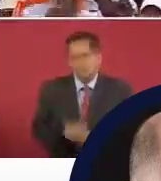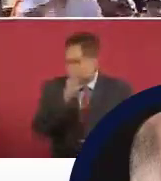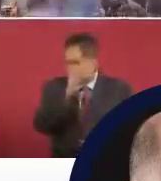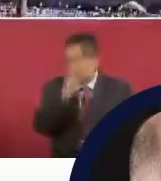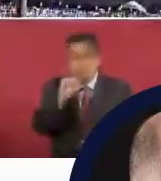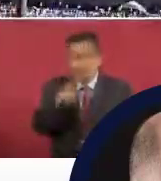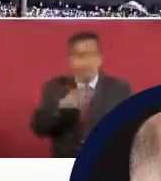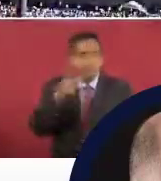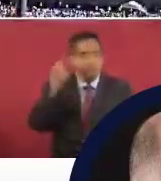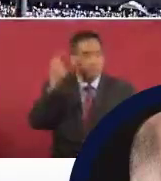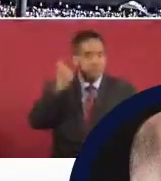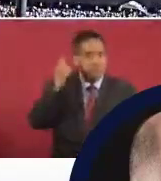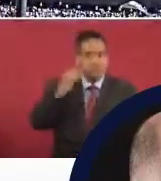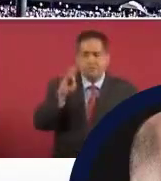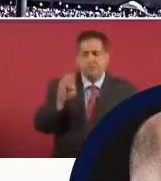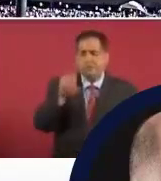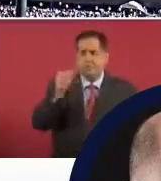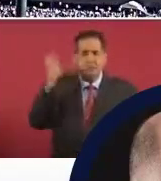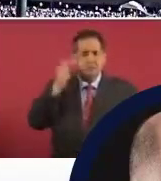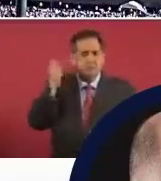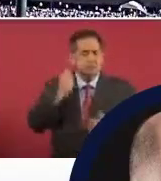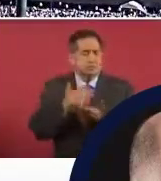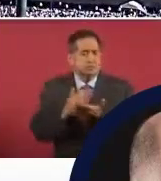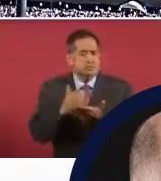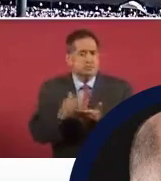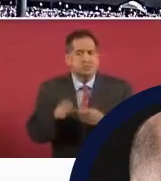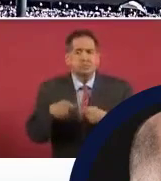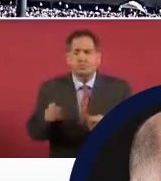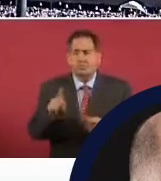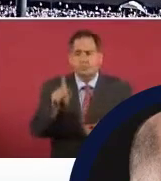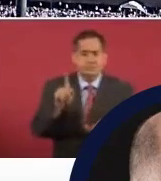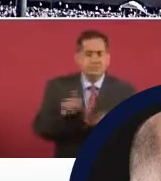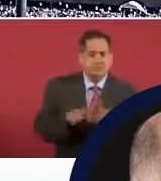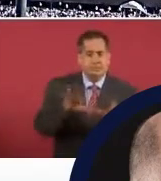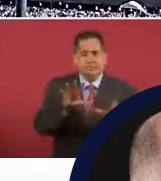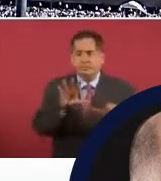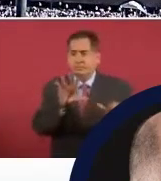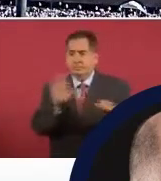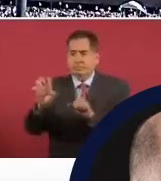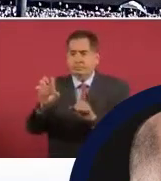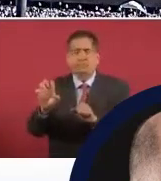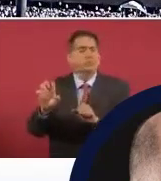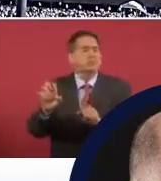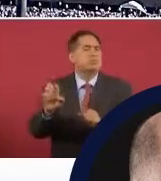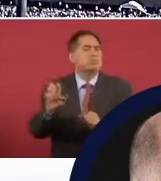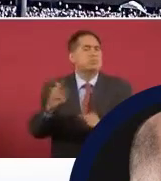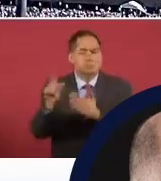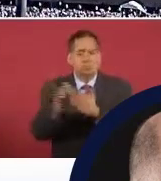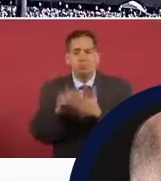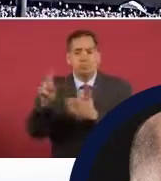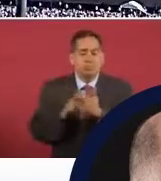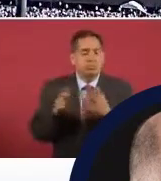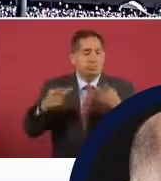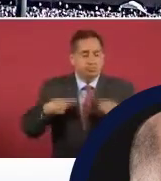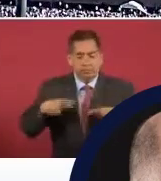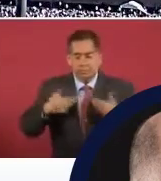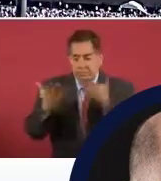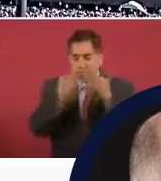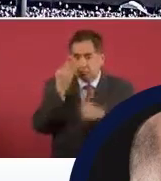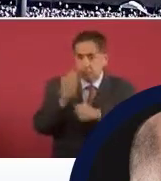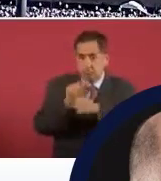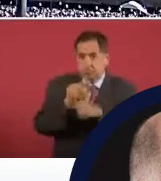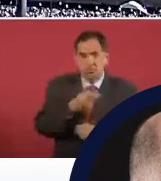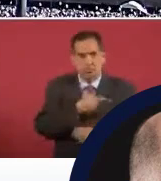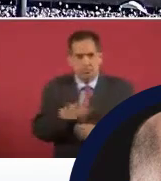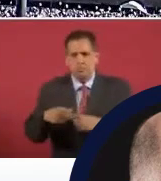López Obrador no nos dejó respirar. Todos los días nos traía trapazos con algo, ¿no? Echó para atrás